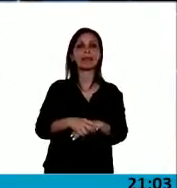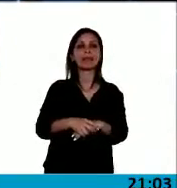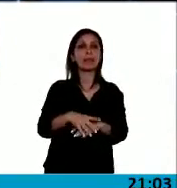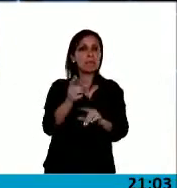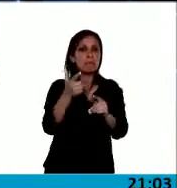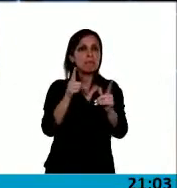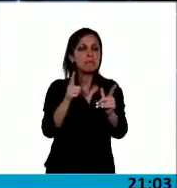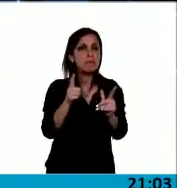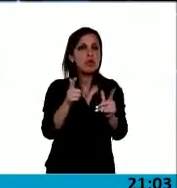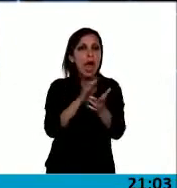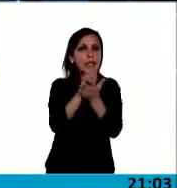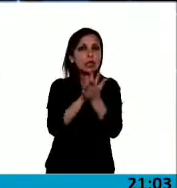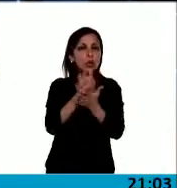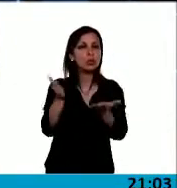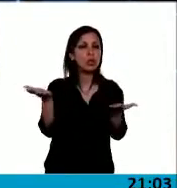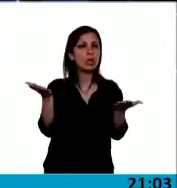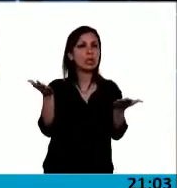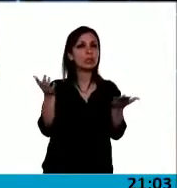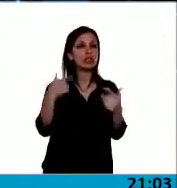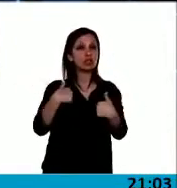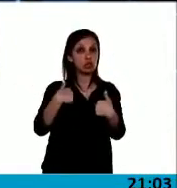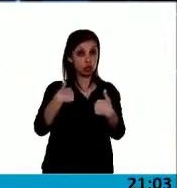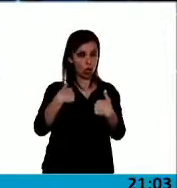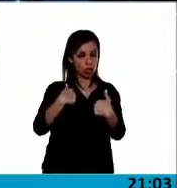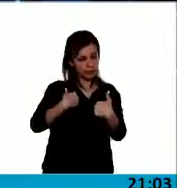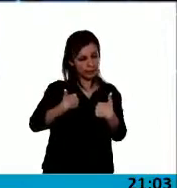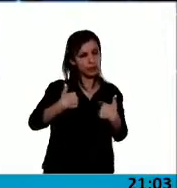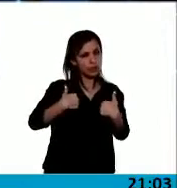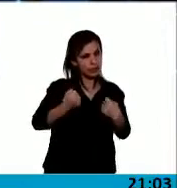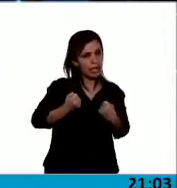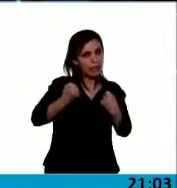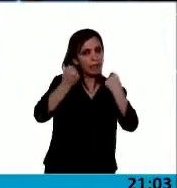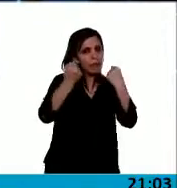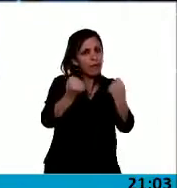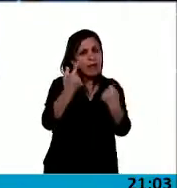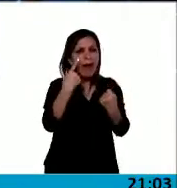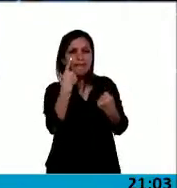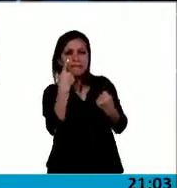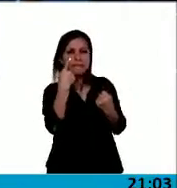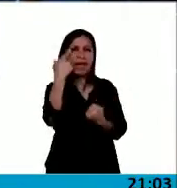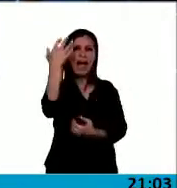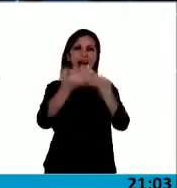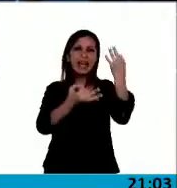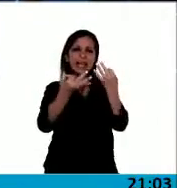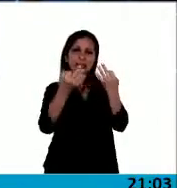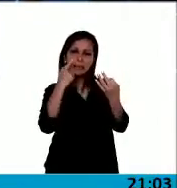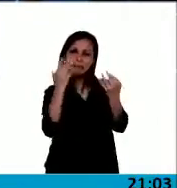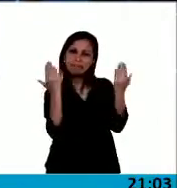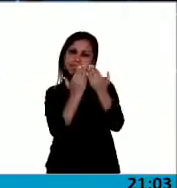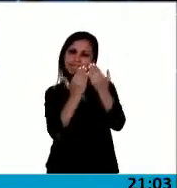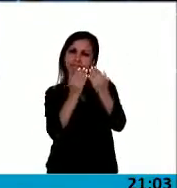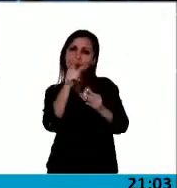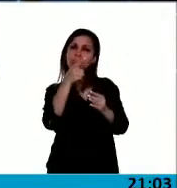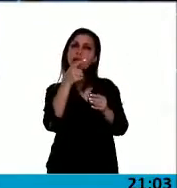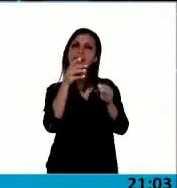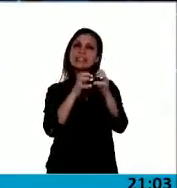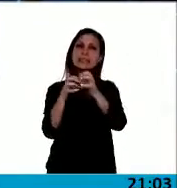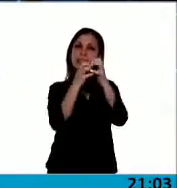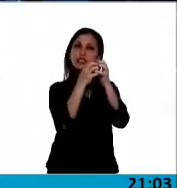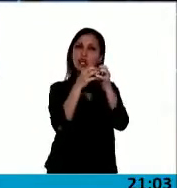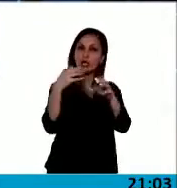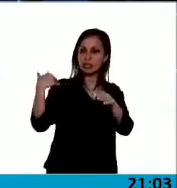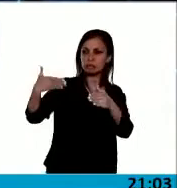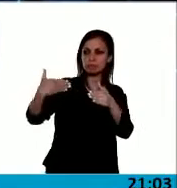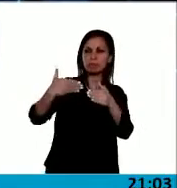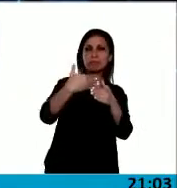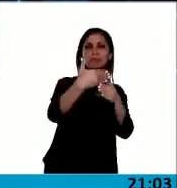realidad. Yo me tomé el trabajo de analizar las últimas sesiones en la Cámara de Diputados, las